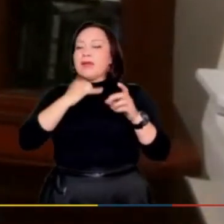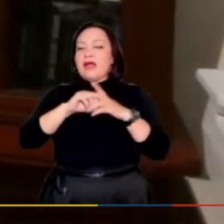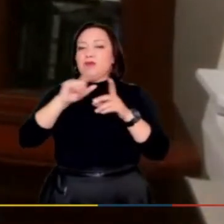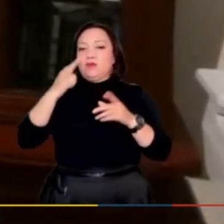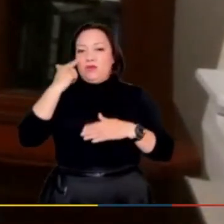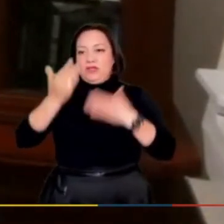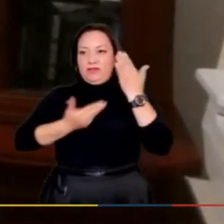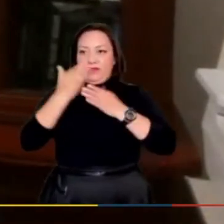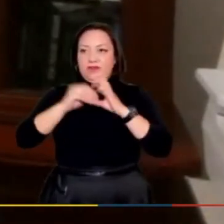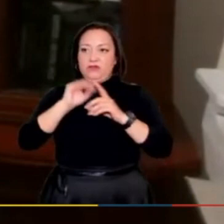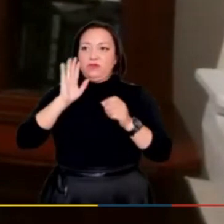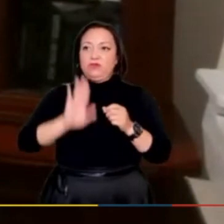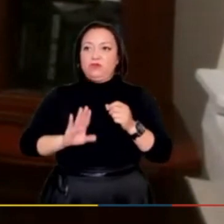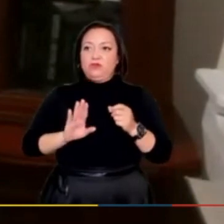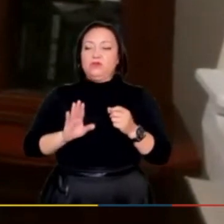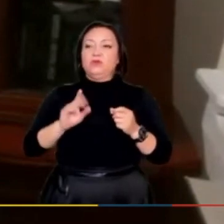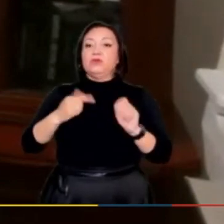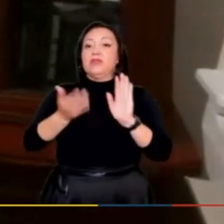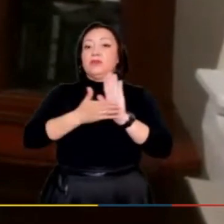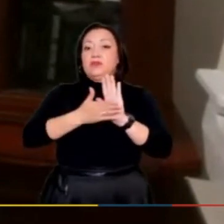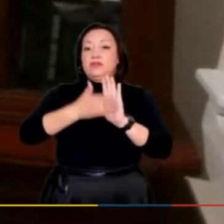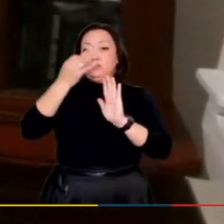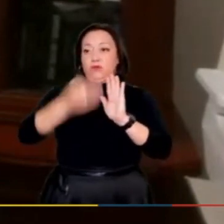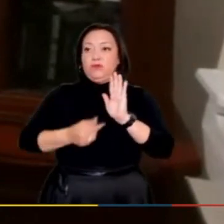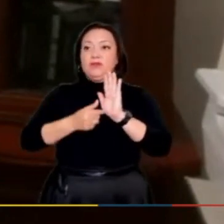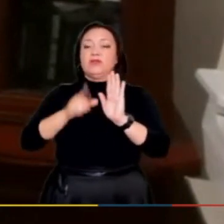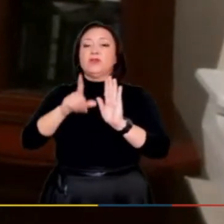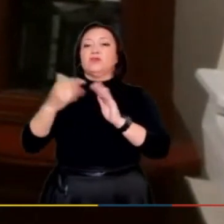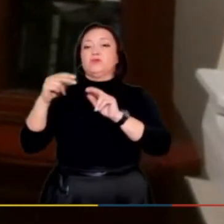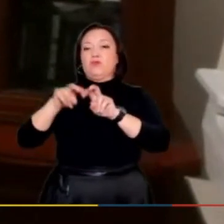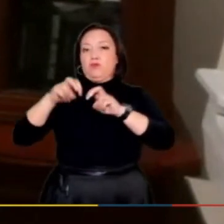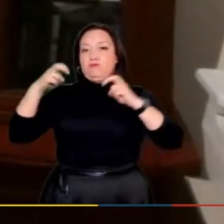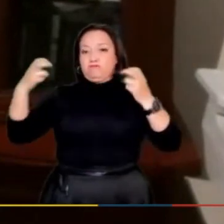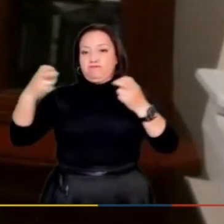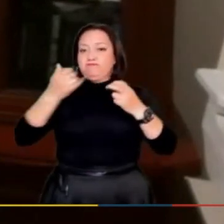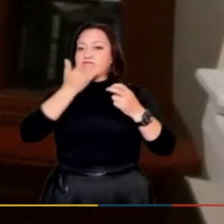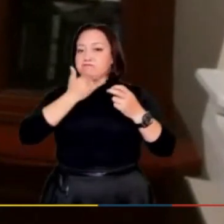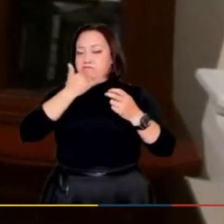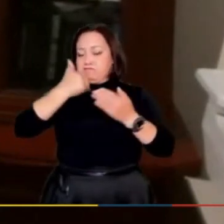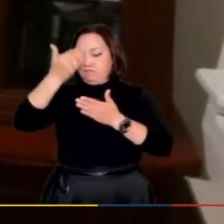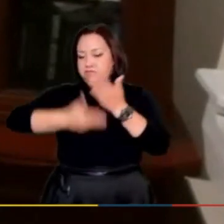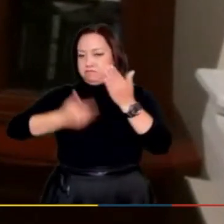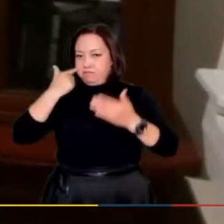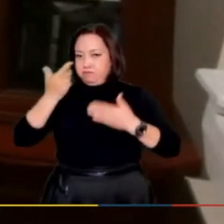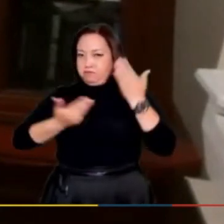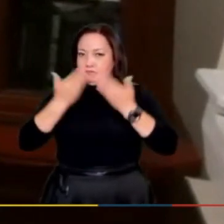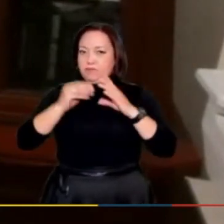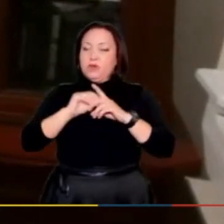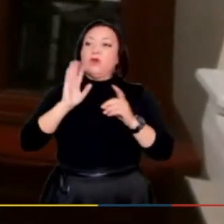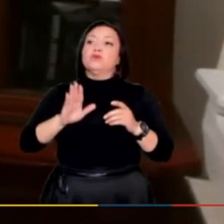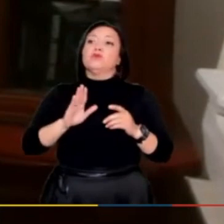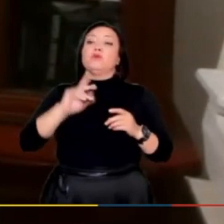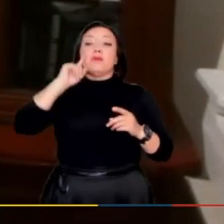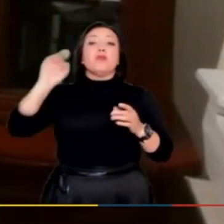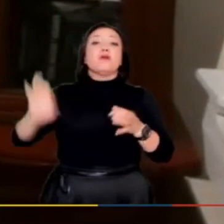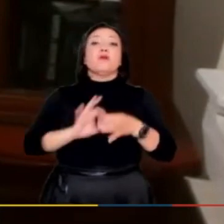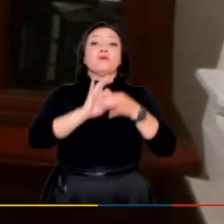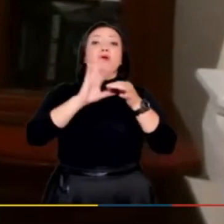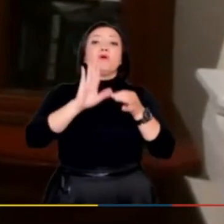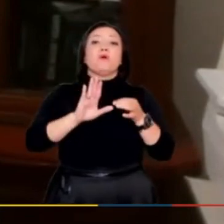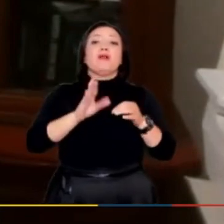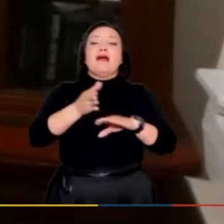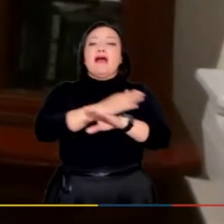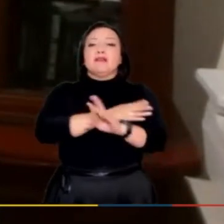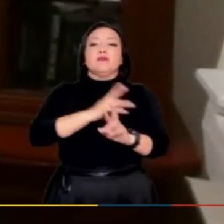en la valoración probatoria por parte del tribunal, pero los circunscriben a que no hubo un pronunciamiento